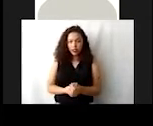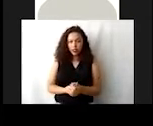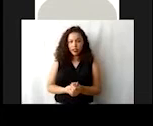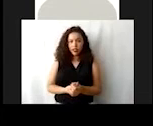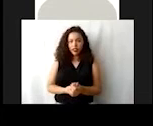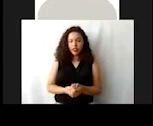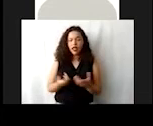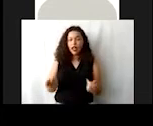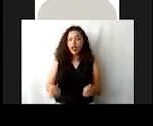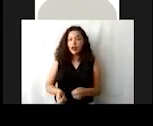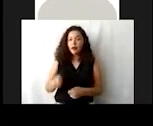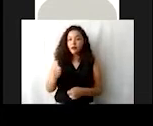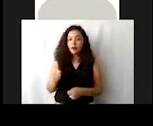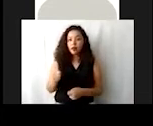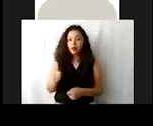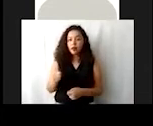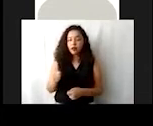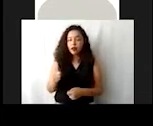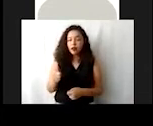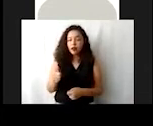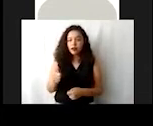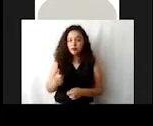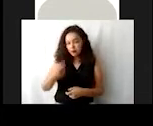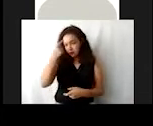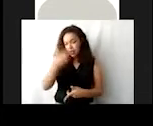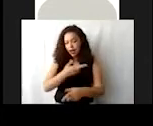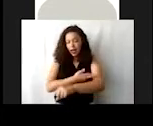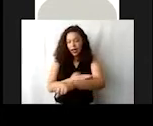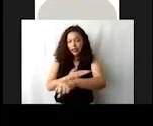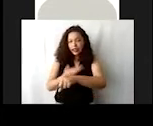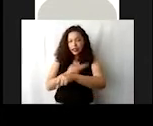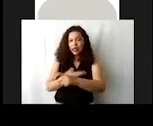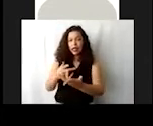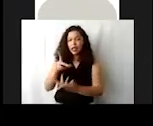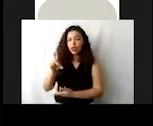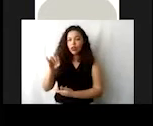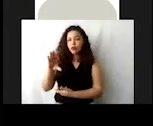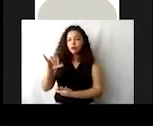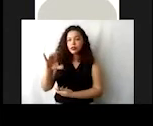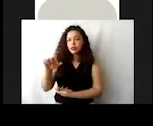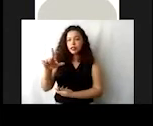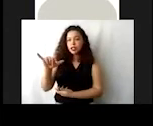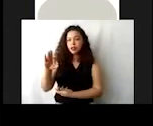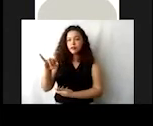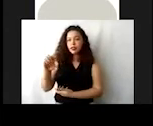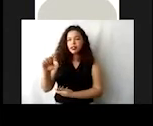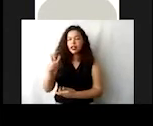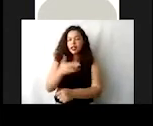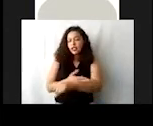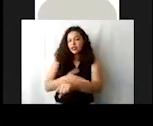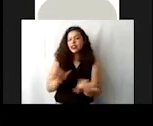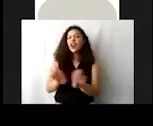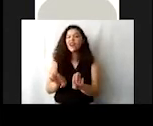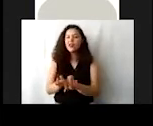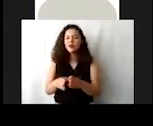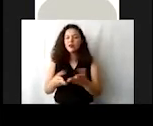que tendríamos para registrar nuestro domicilio fiscal? ¿Sí? El mismo